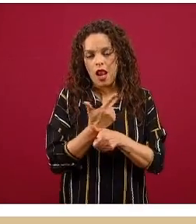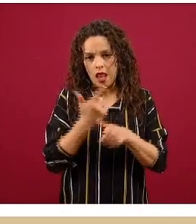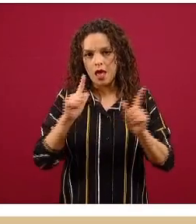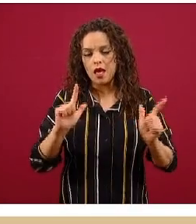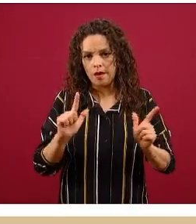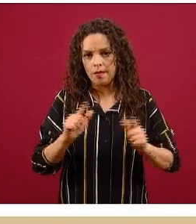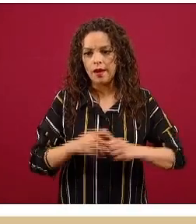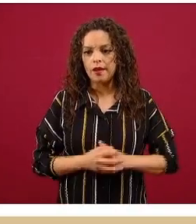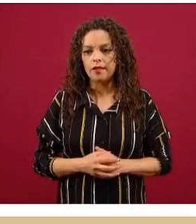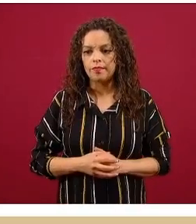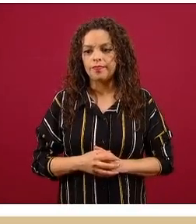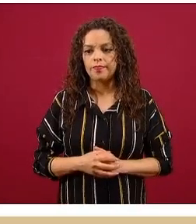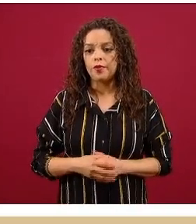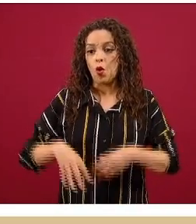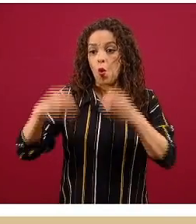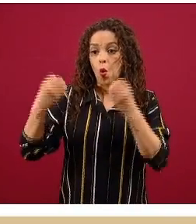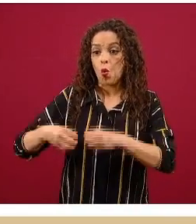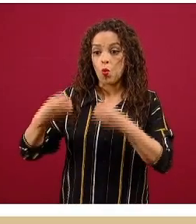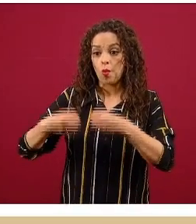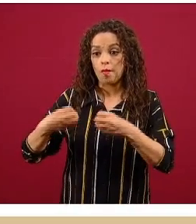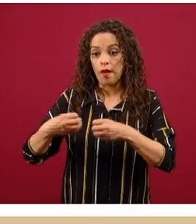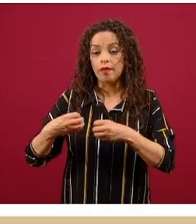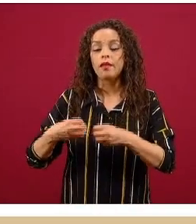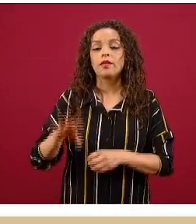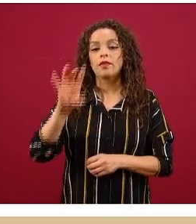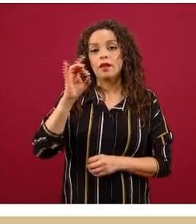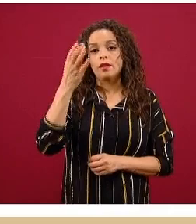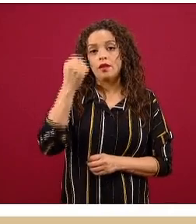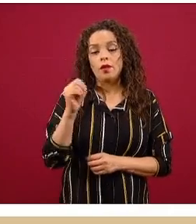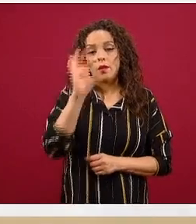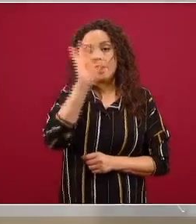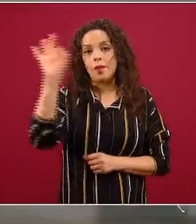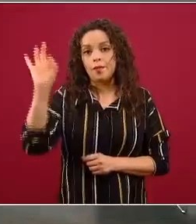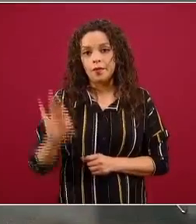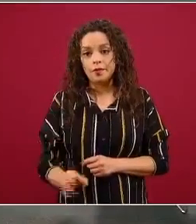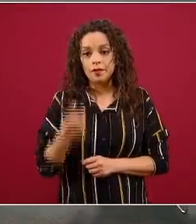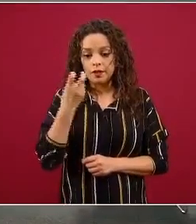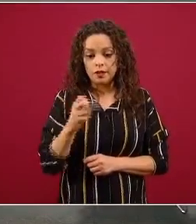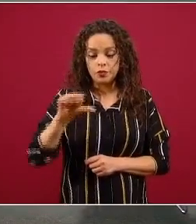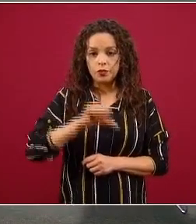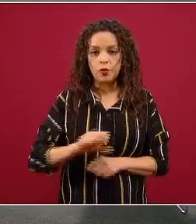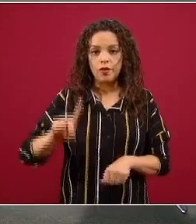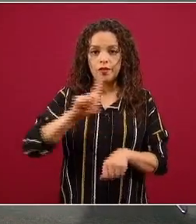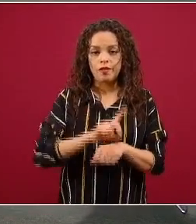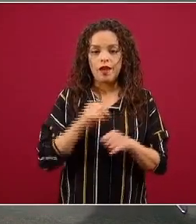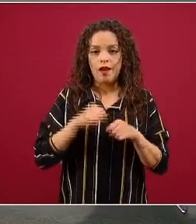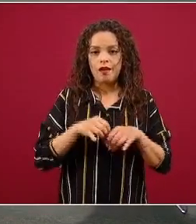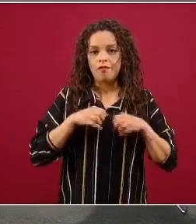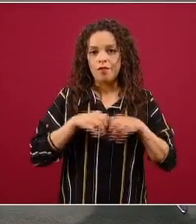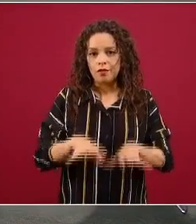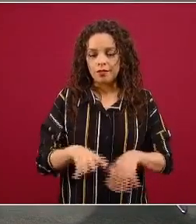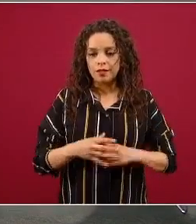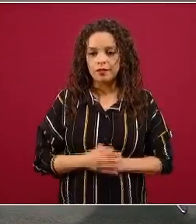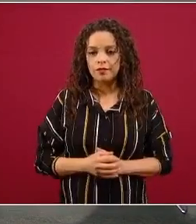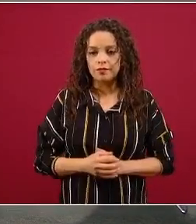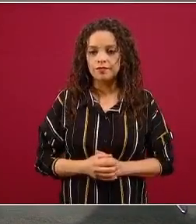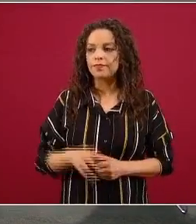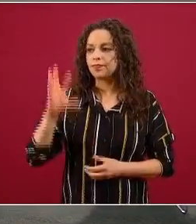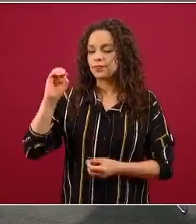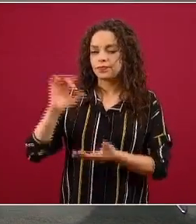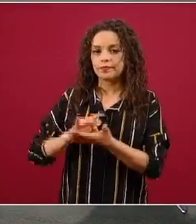ocupación del 39%. Sería la actualización para este día. Gracias, doctor José Luis